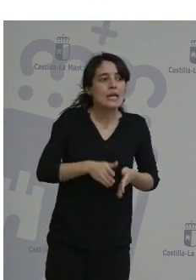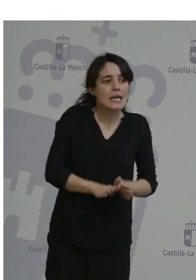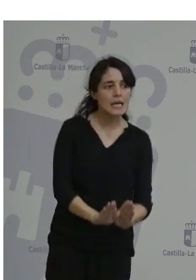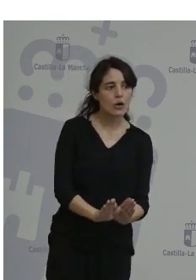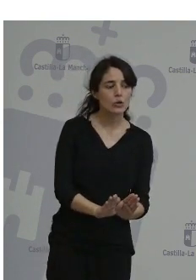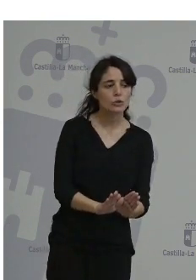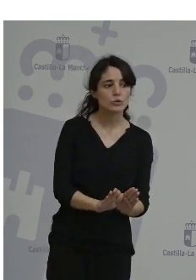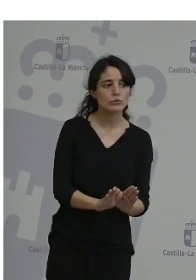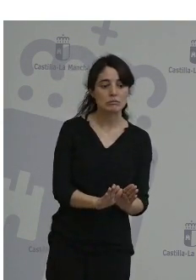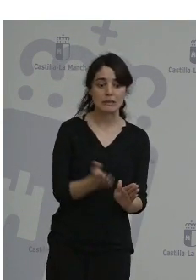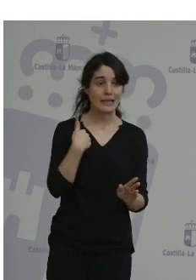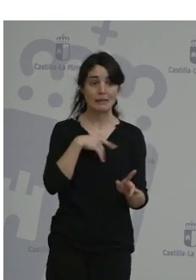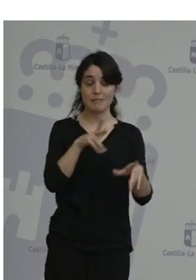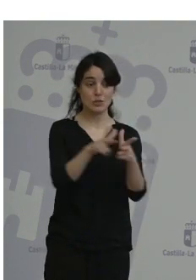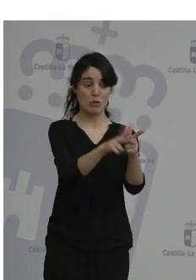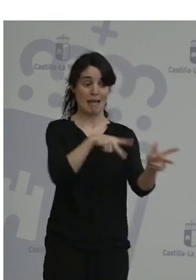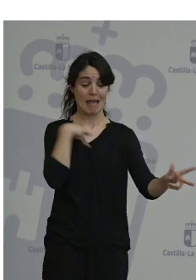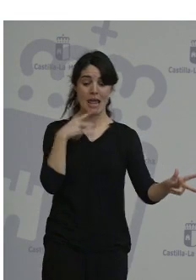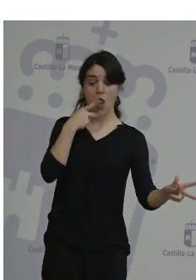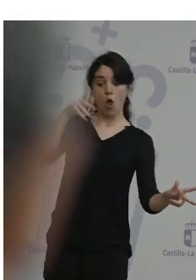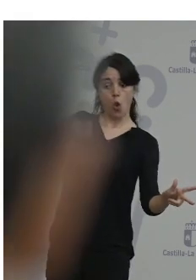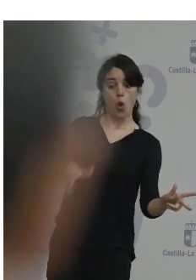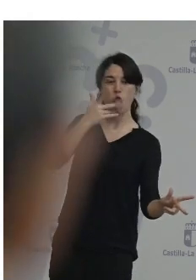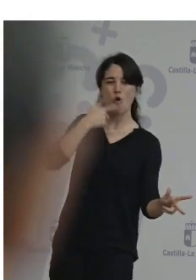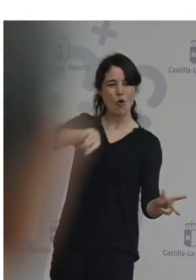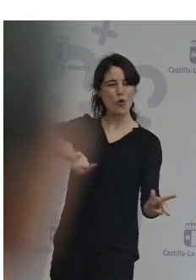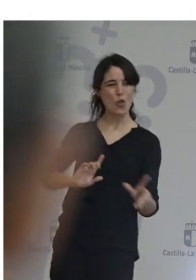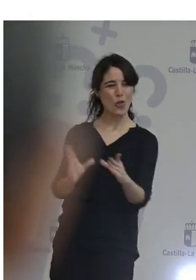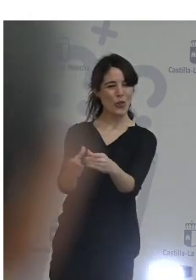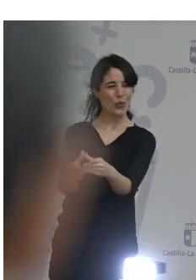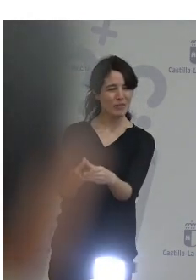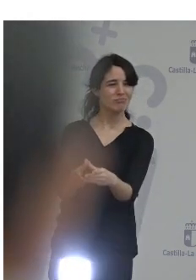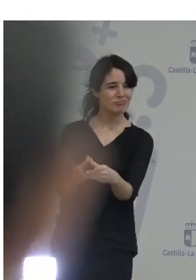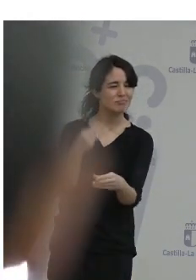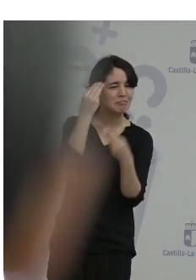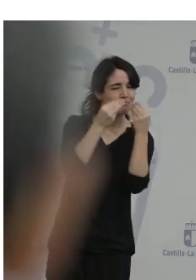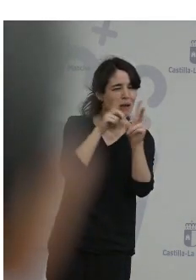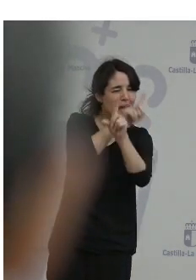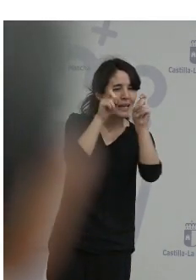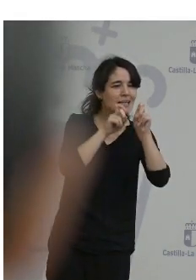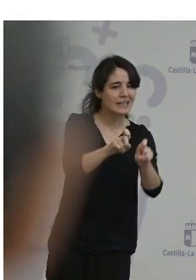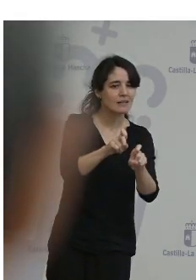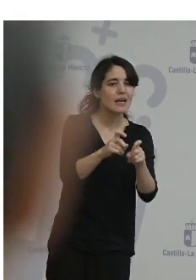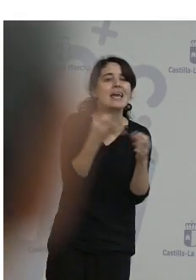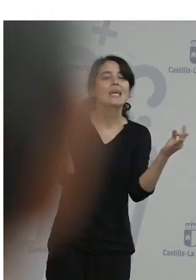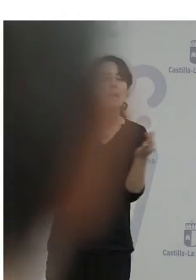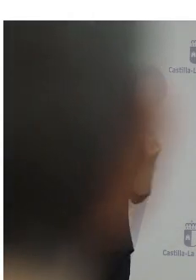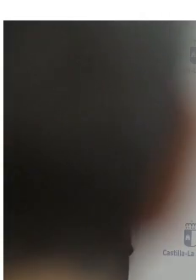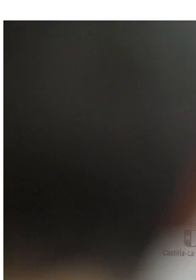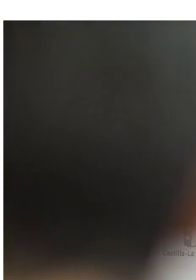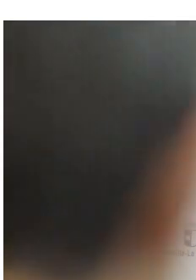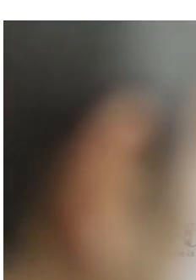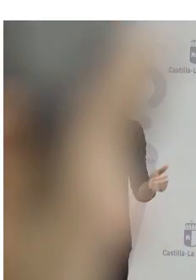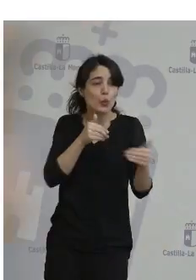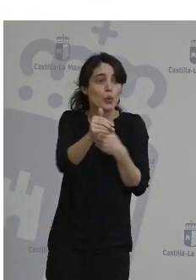siendo los grandes desconocidos de la sociedad y que se habían planteado en esa incógnita de qué pasará con nuestros hijos cuando